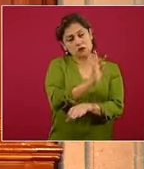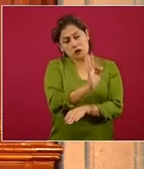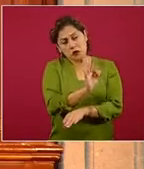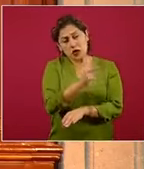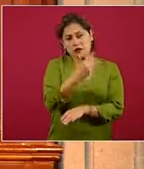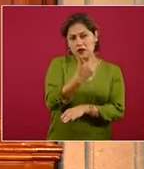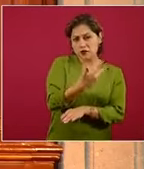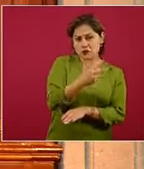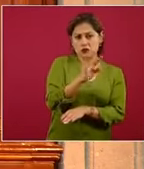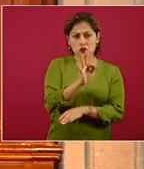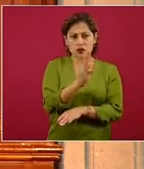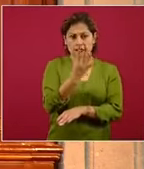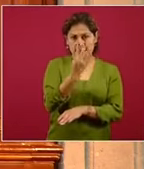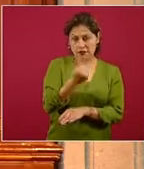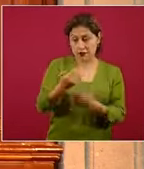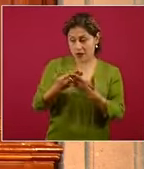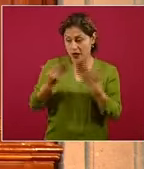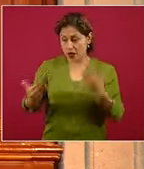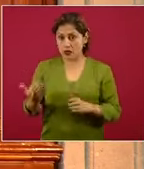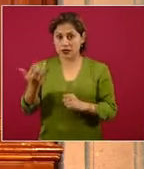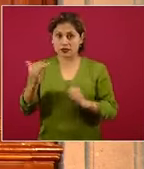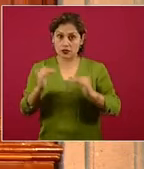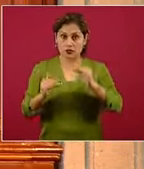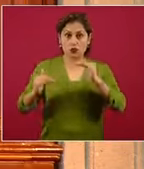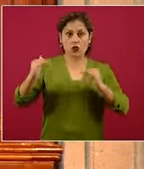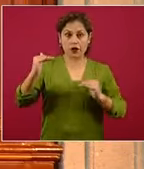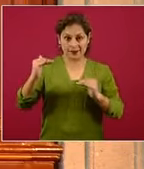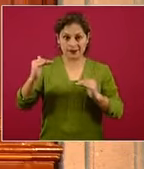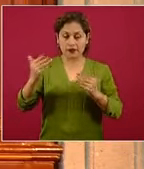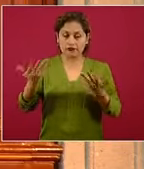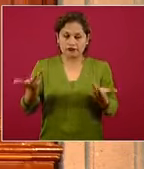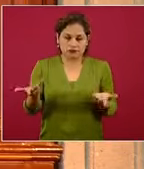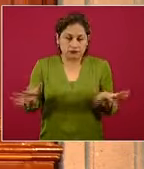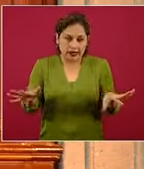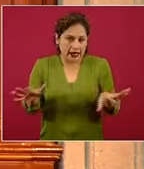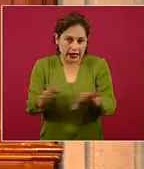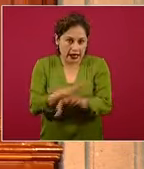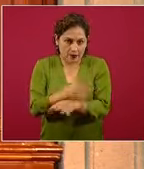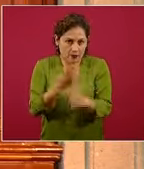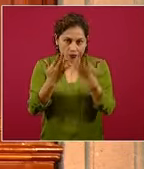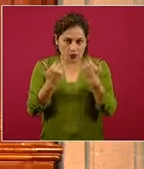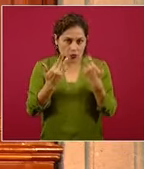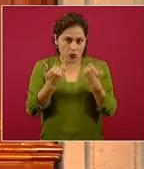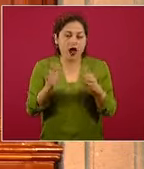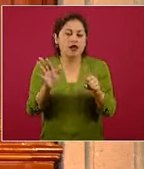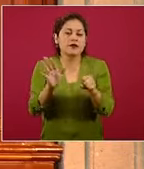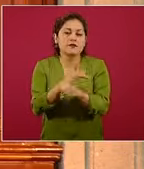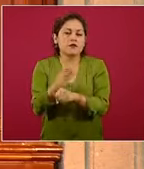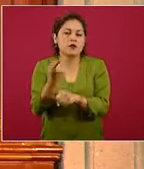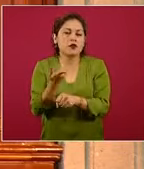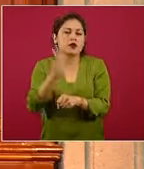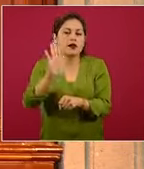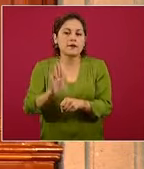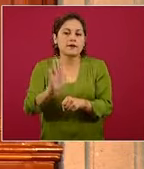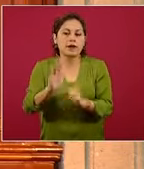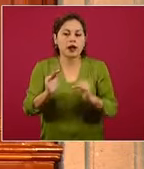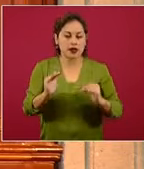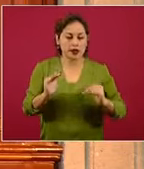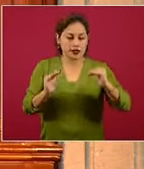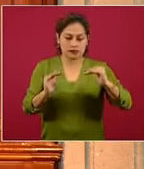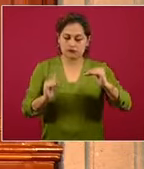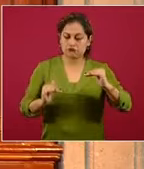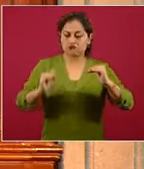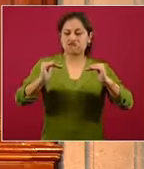48 y la 49, pues no hubo un cambio. Digamos que el crecimiento fue similar al observado en la semana